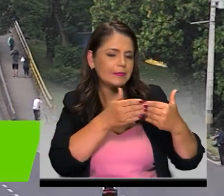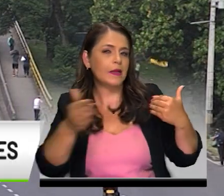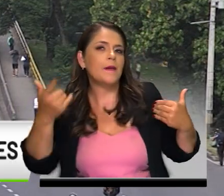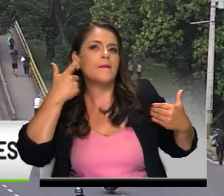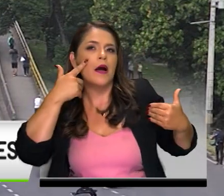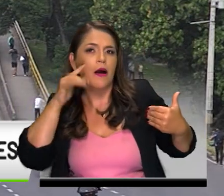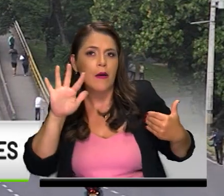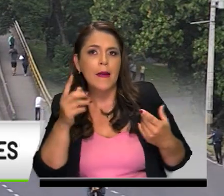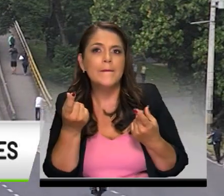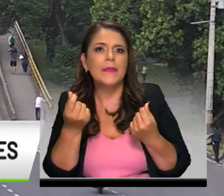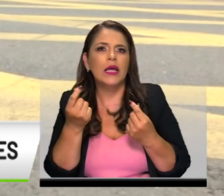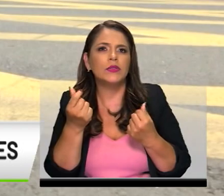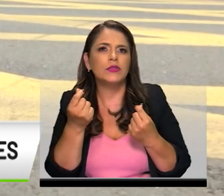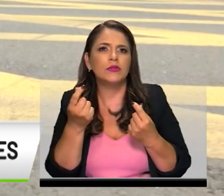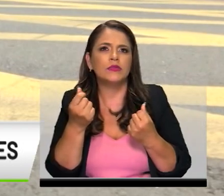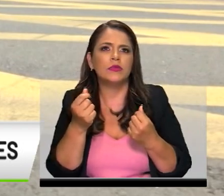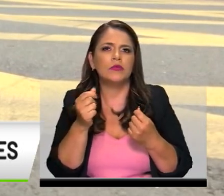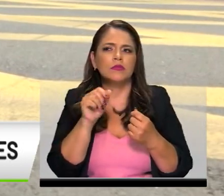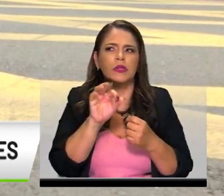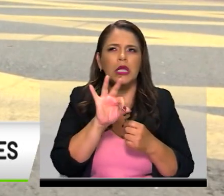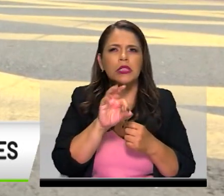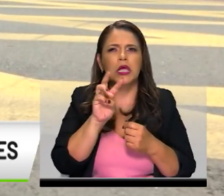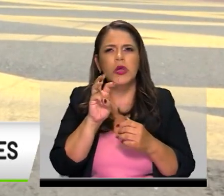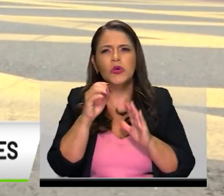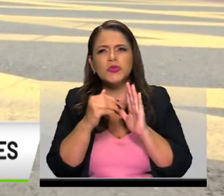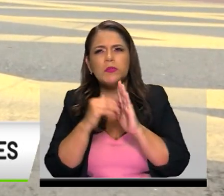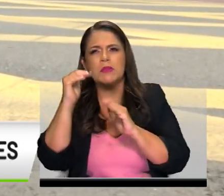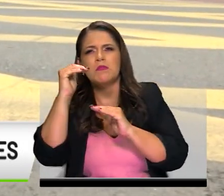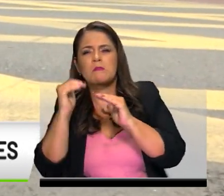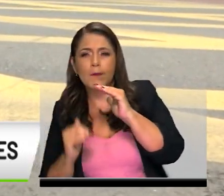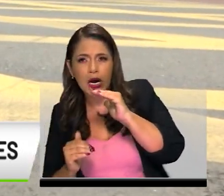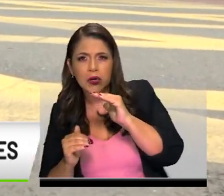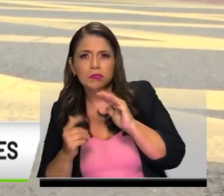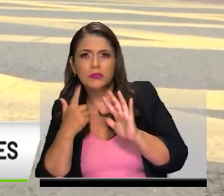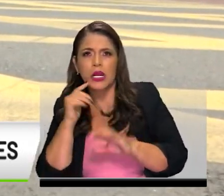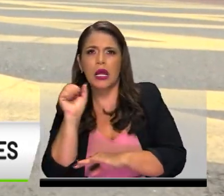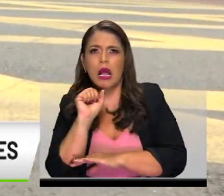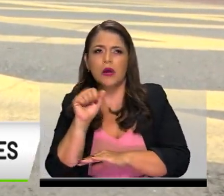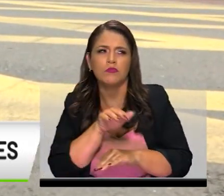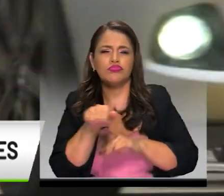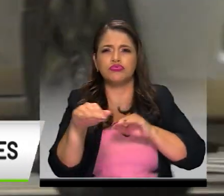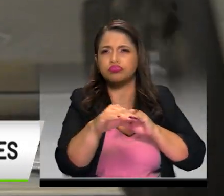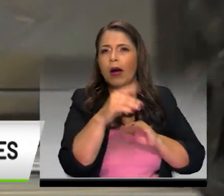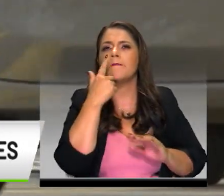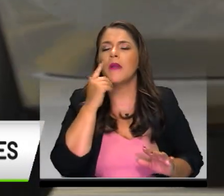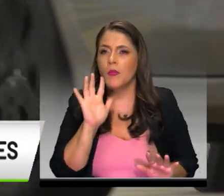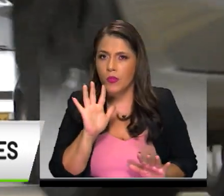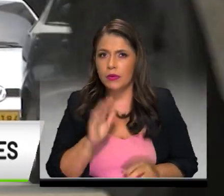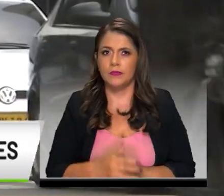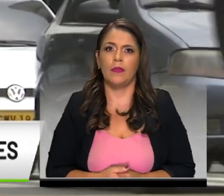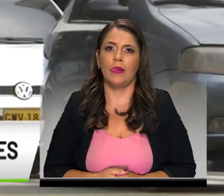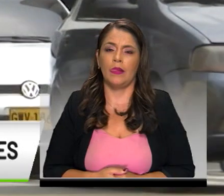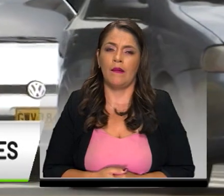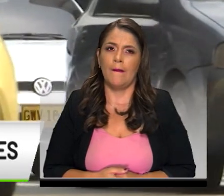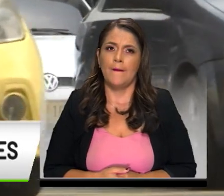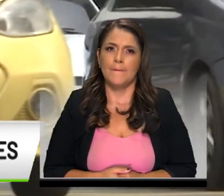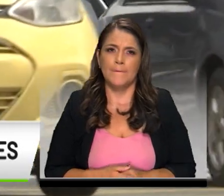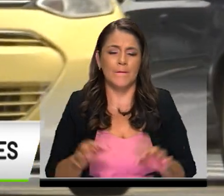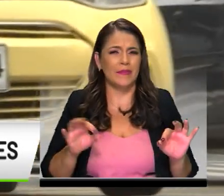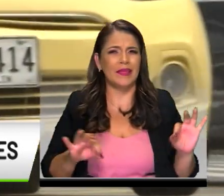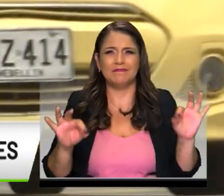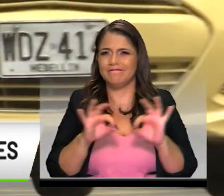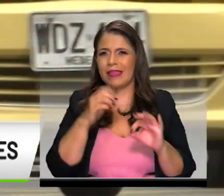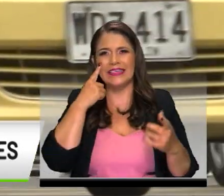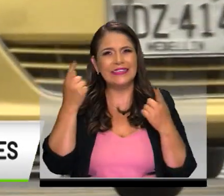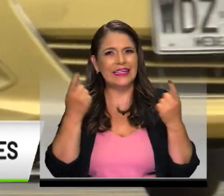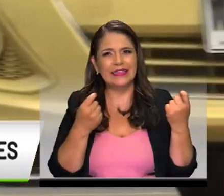con precios por debajo de los 38.000 pesos para poder sacar los vehículos en pico y placa. Analistas aseguran que lo mejor sería aplicar la